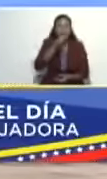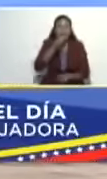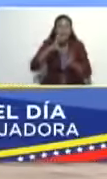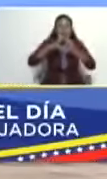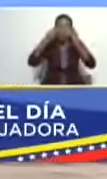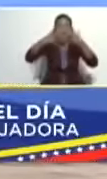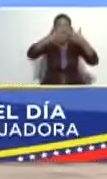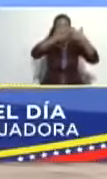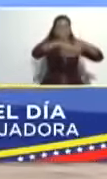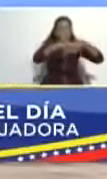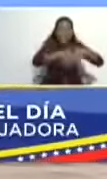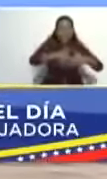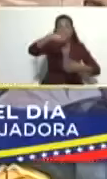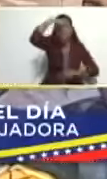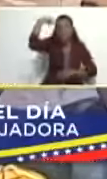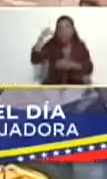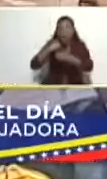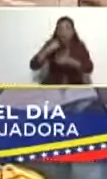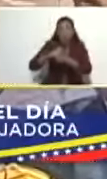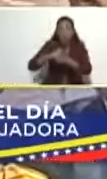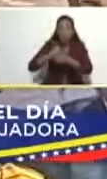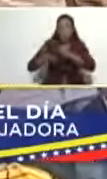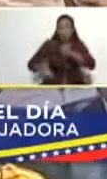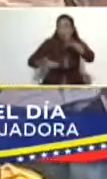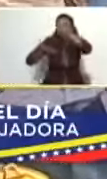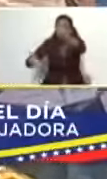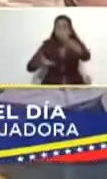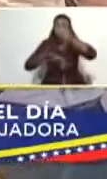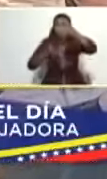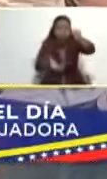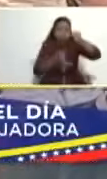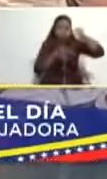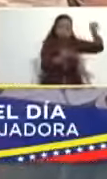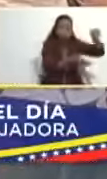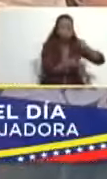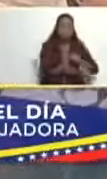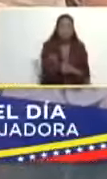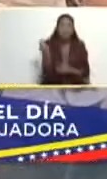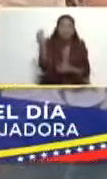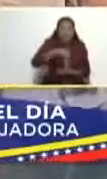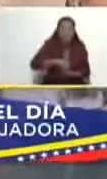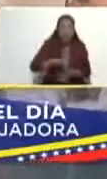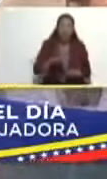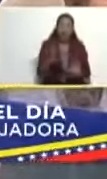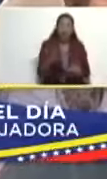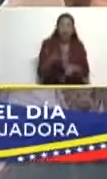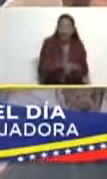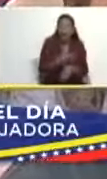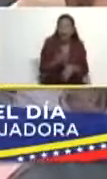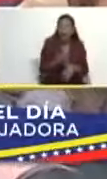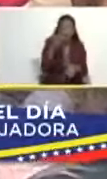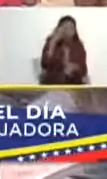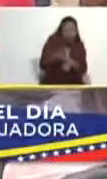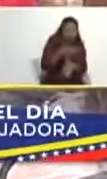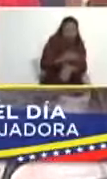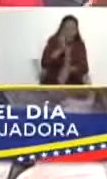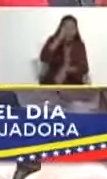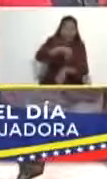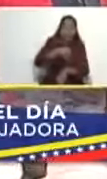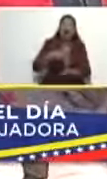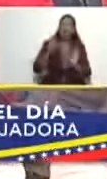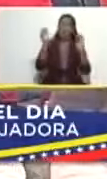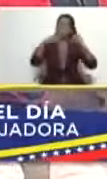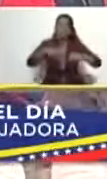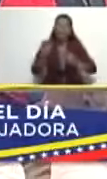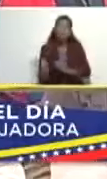llegue toda la proteína a la clase obrera organizada, aún más de lo que hoy llega. ¿Están de